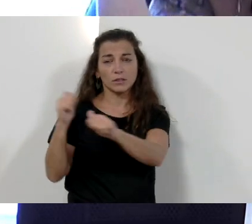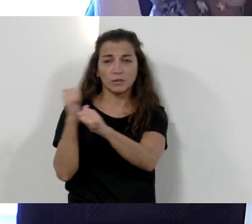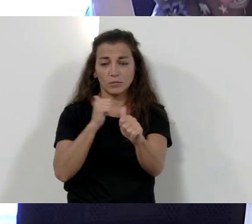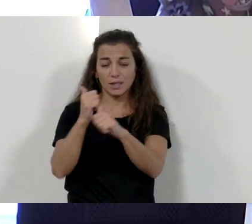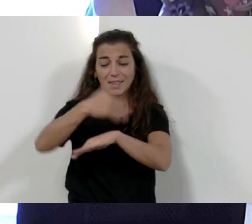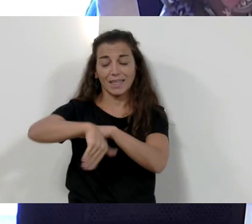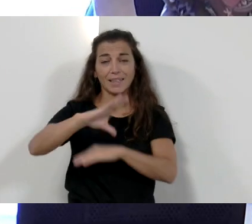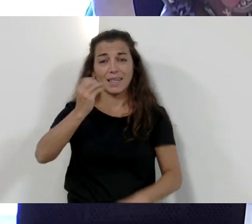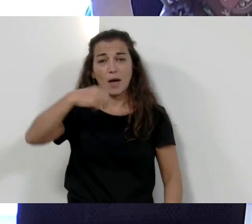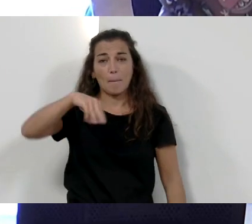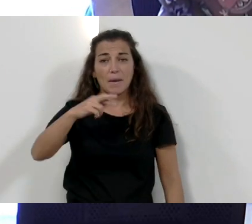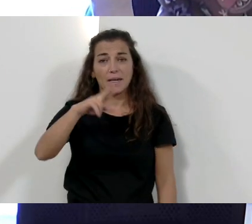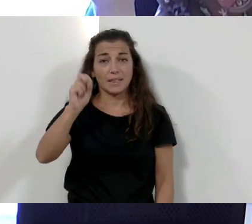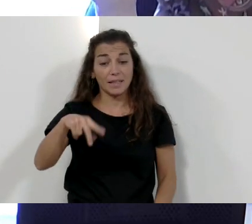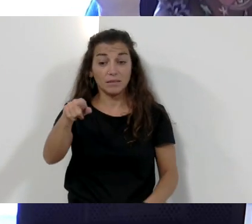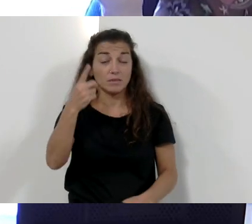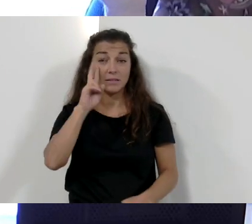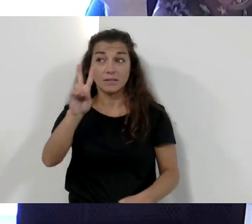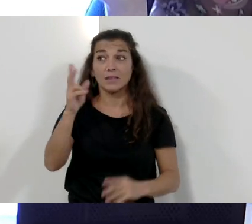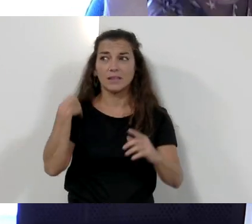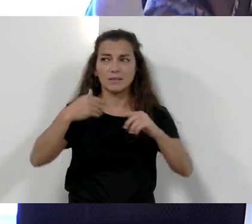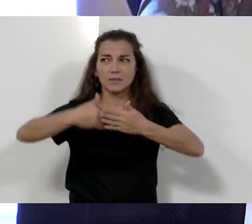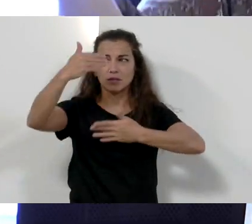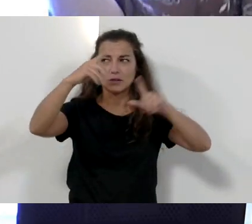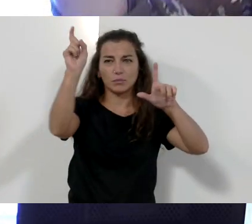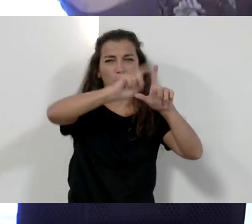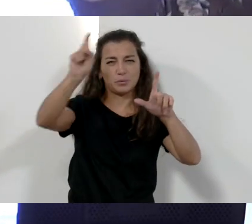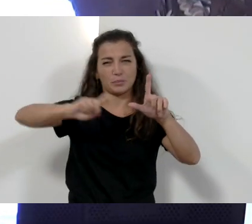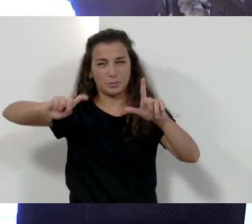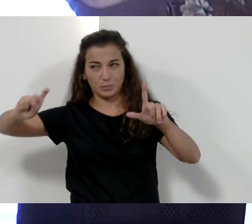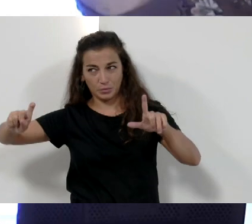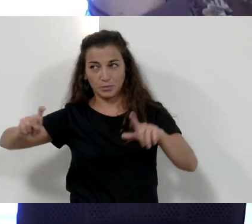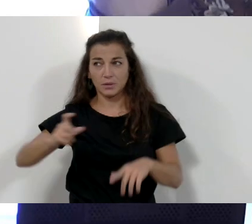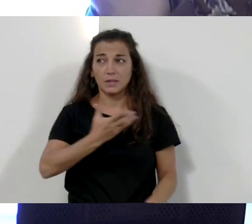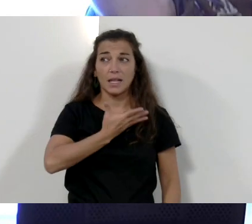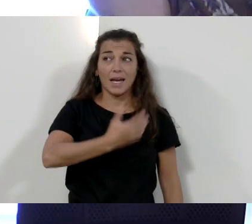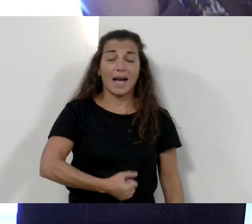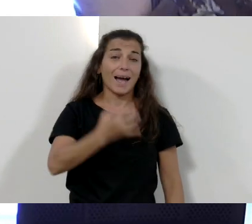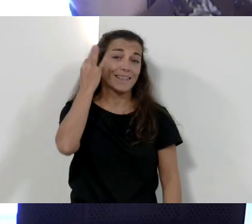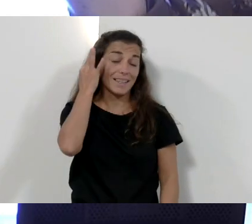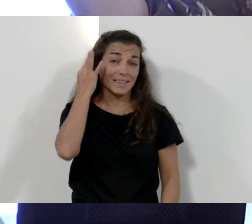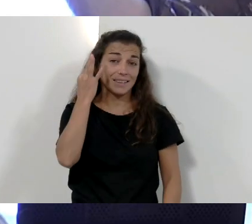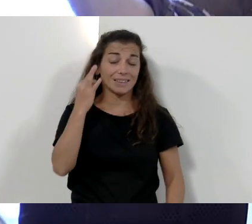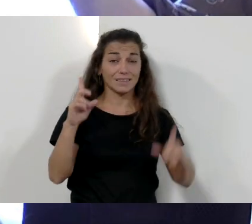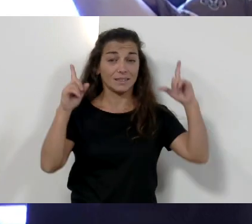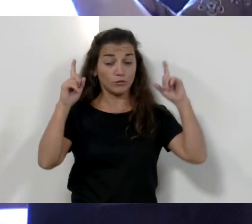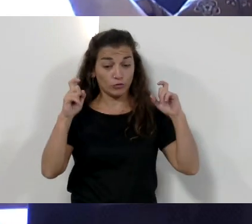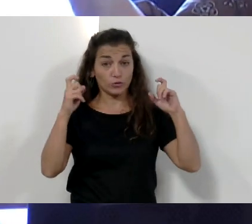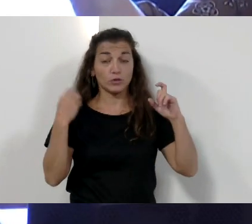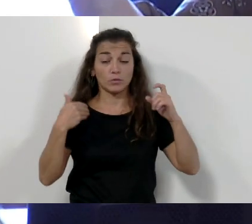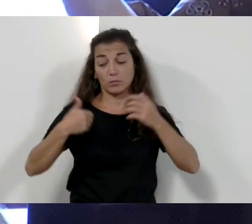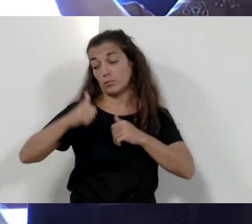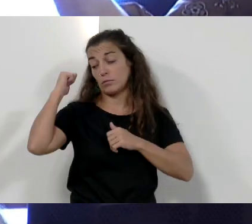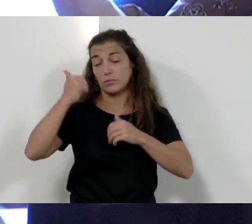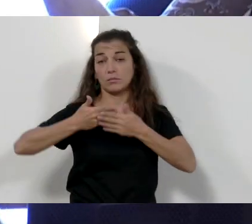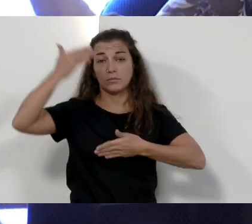Esto no le molesta, esto lo ve natural, normal. Cuando la señora alcaldesa saca aquí su foto, pues de fondo tendrá este bonito fondo. A lo mejor lo cambian